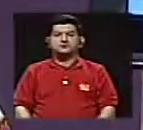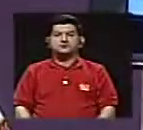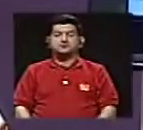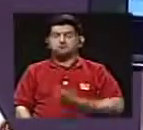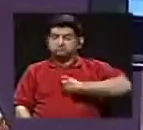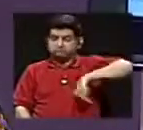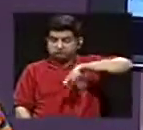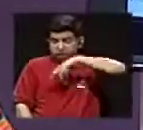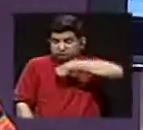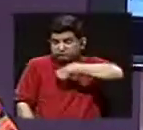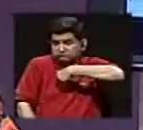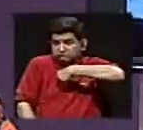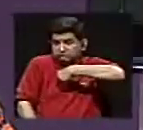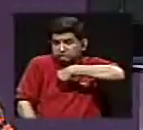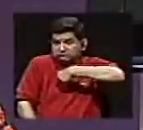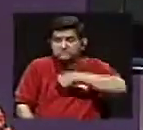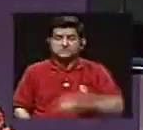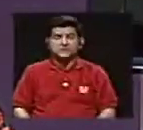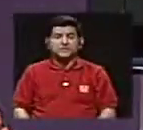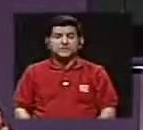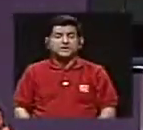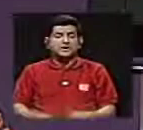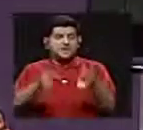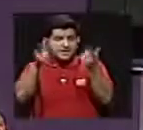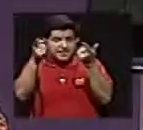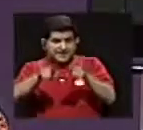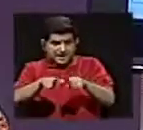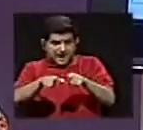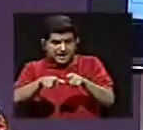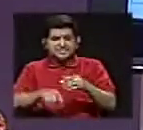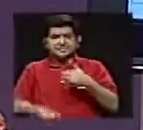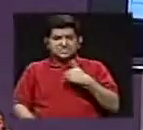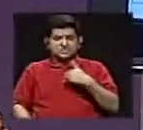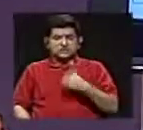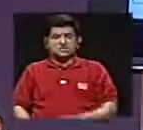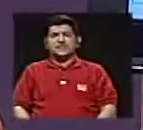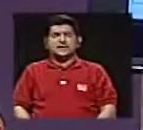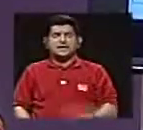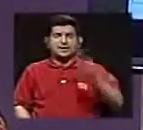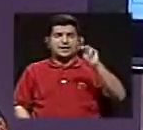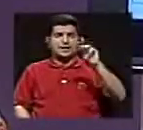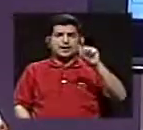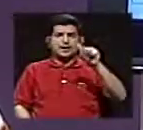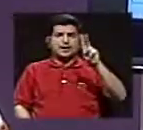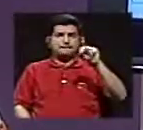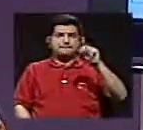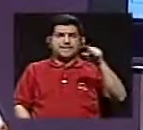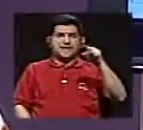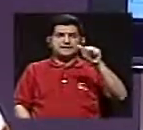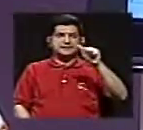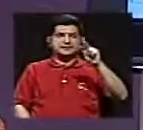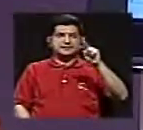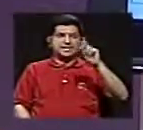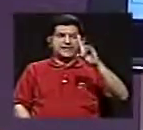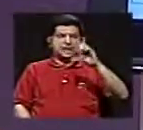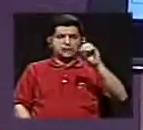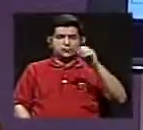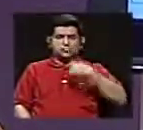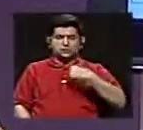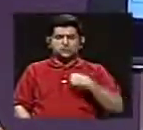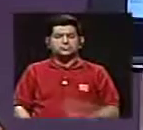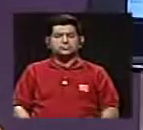como nosotros, en caso de lo que tenemos en Manzanillo, yo comencé a ir